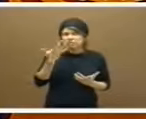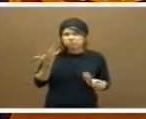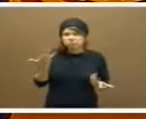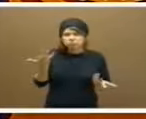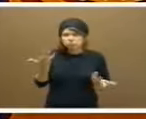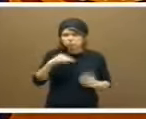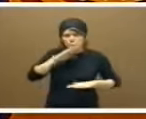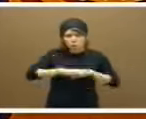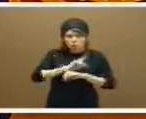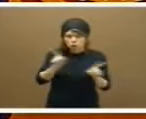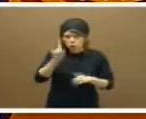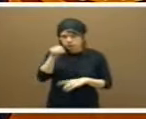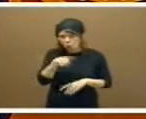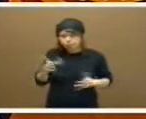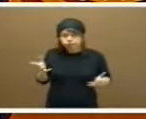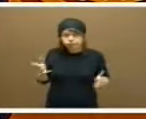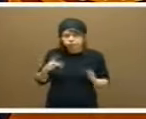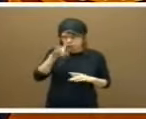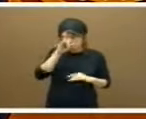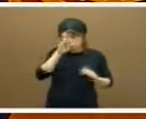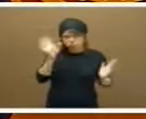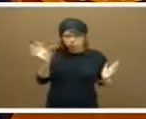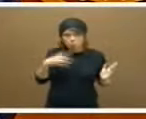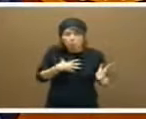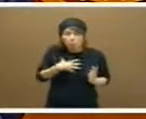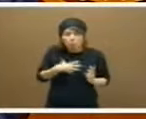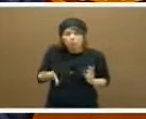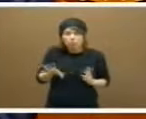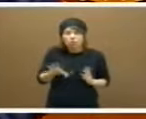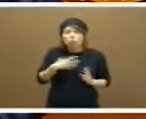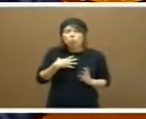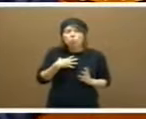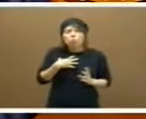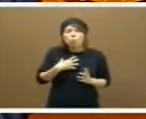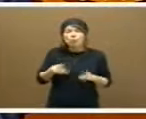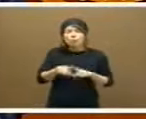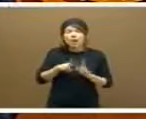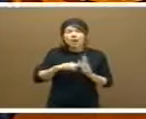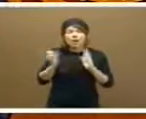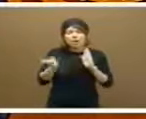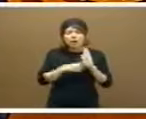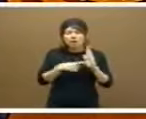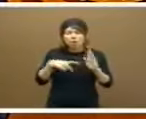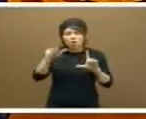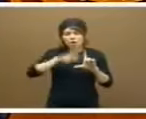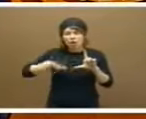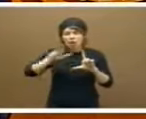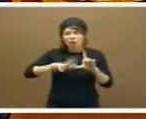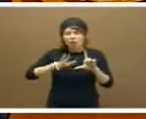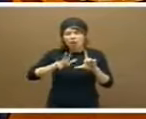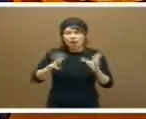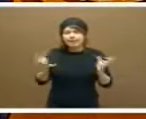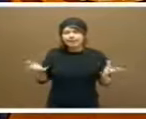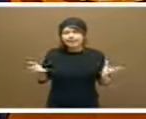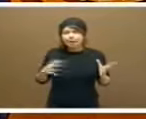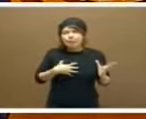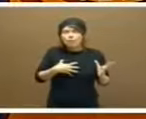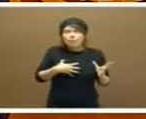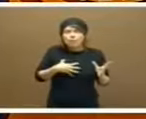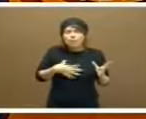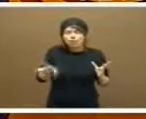un incumplimiento o no de la legislación vigente, ¿no? Es posible que con la legislación nacional